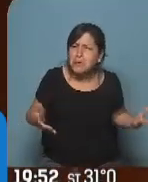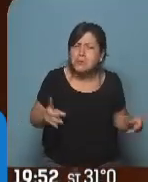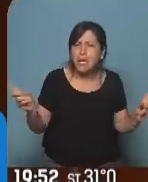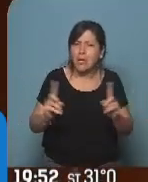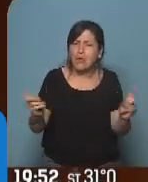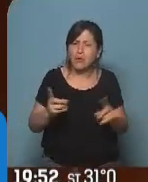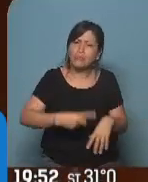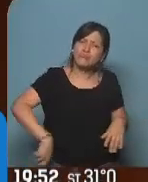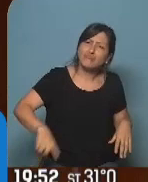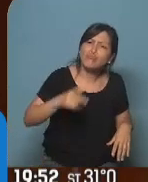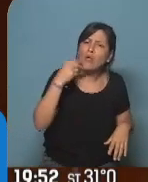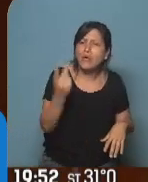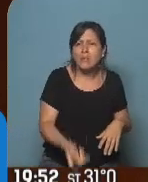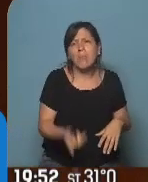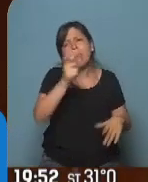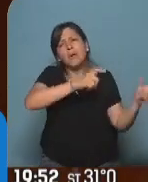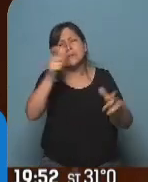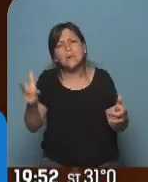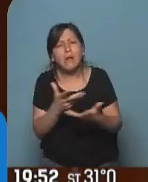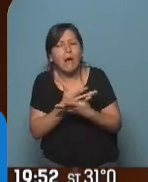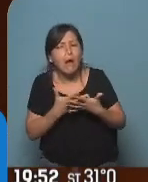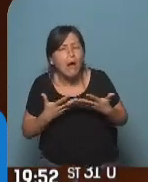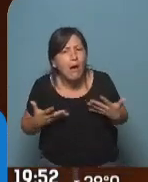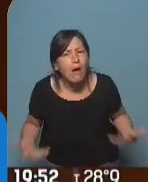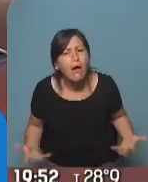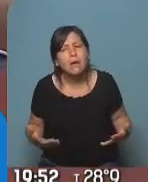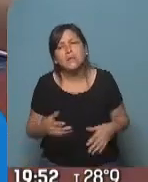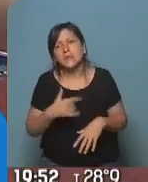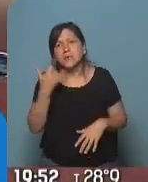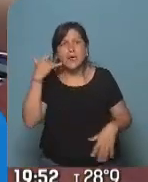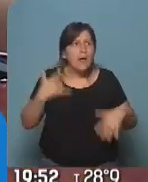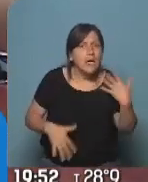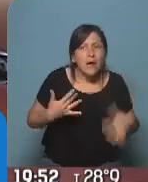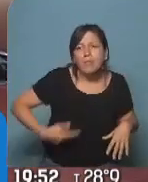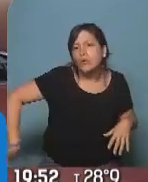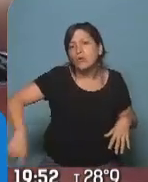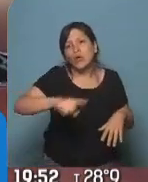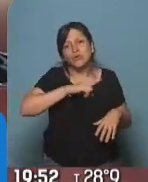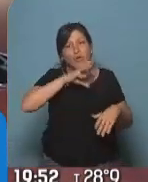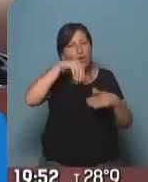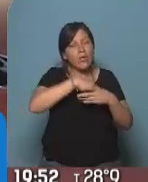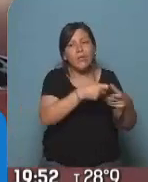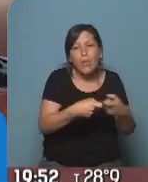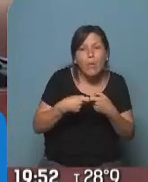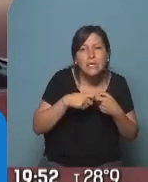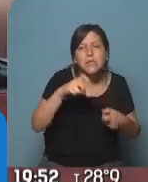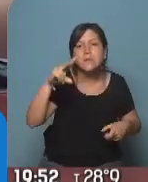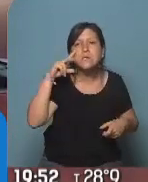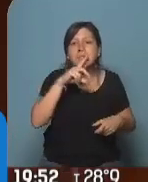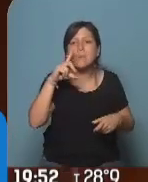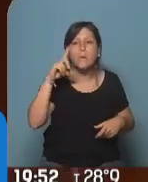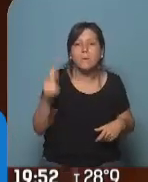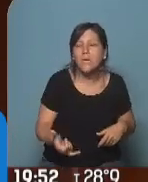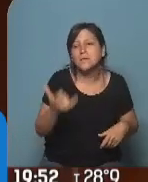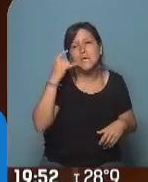hay gente que se casi se pone ansiosa de carrera corta nosotros la coalición somos maratonistas a regalar gastos de fondo venimos hacia